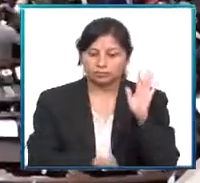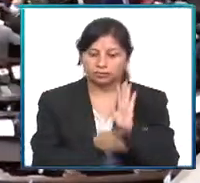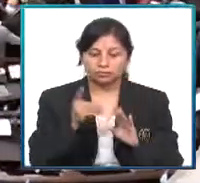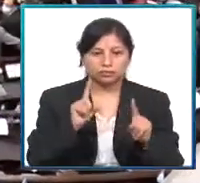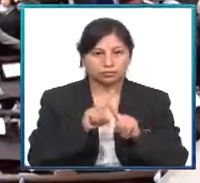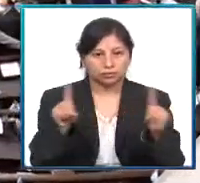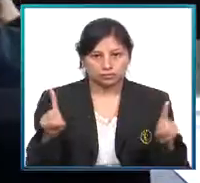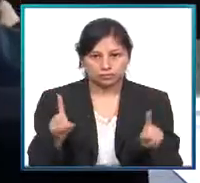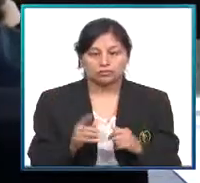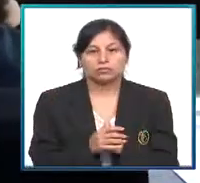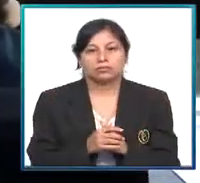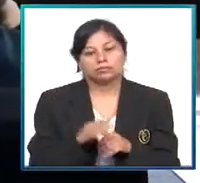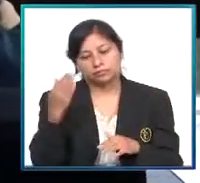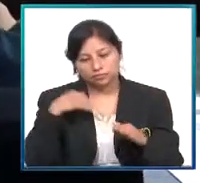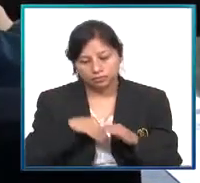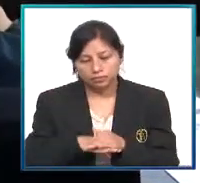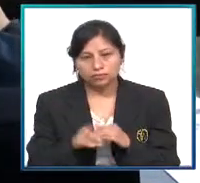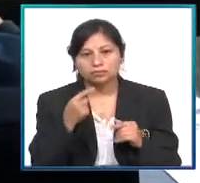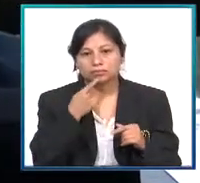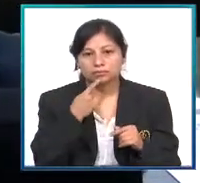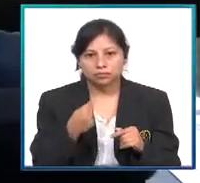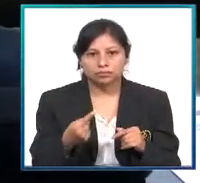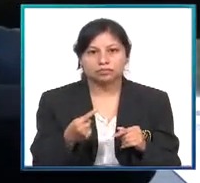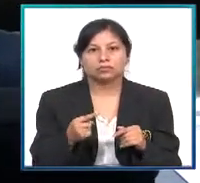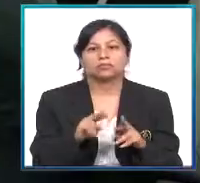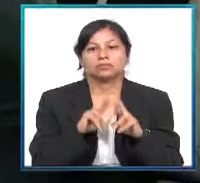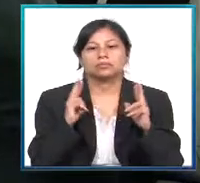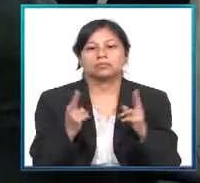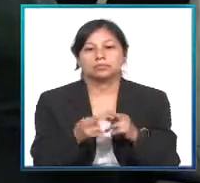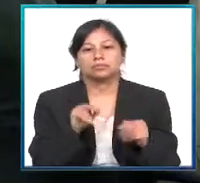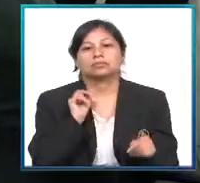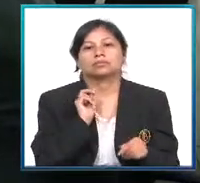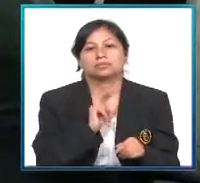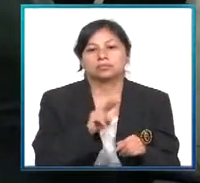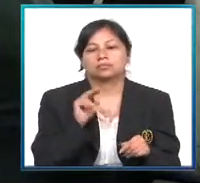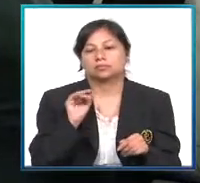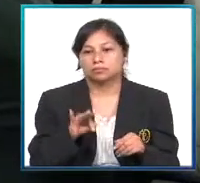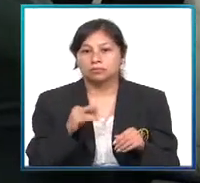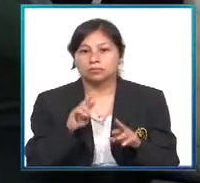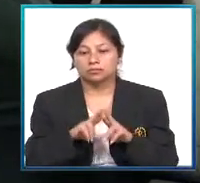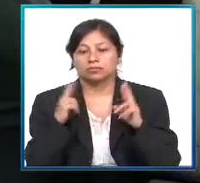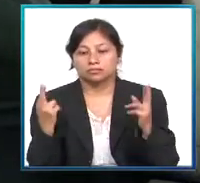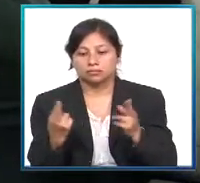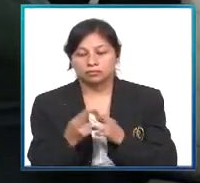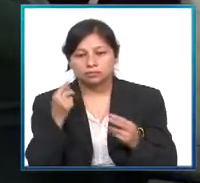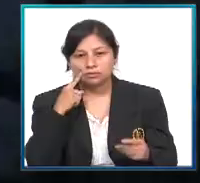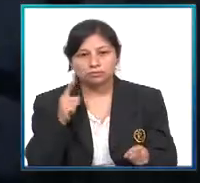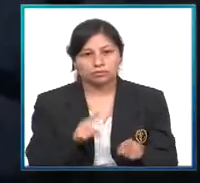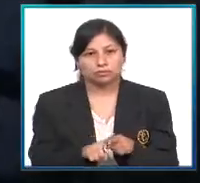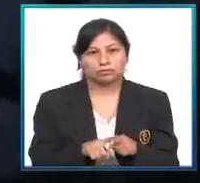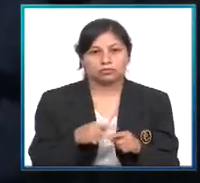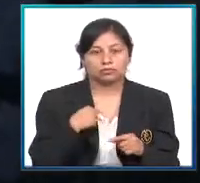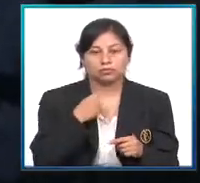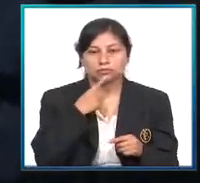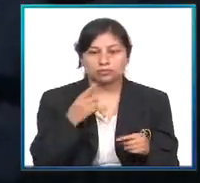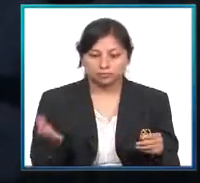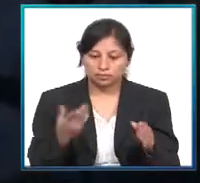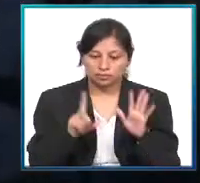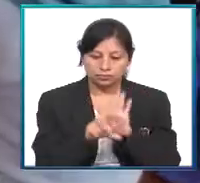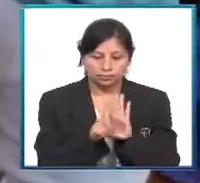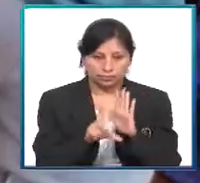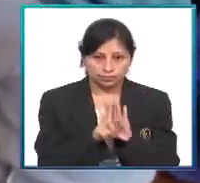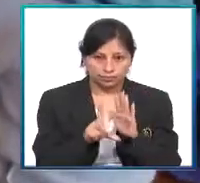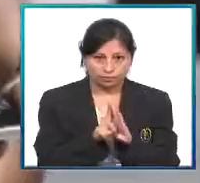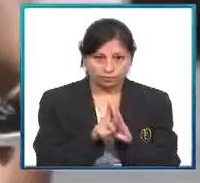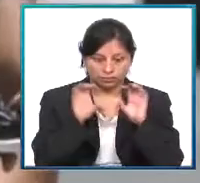de distintos sectores. Tras lograr acuerdos en la 28ª, 29ª y 30ª sesión ordinaria, se acordó la discusión de propuestas de ley en